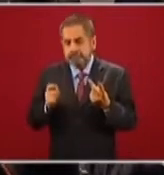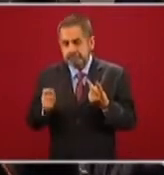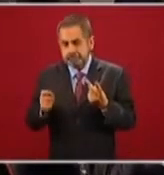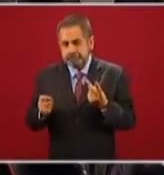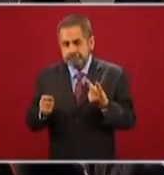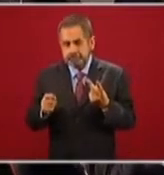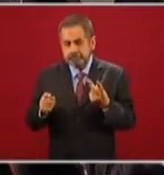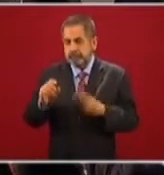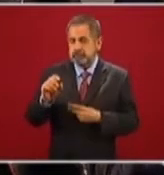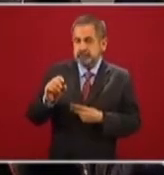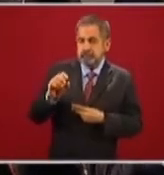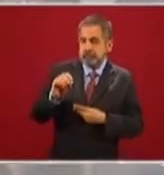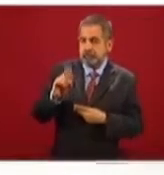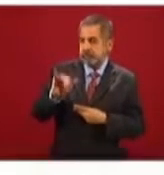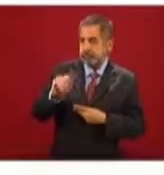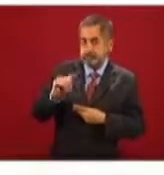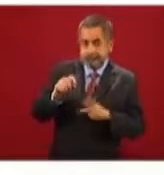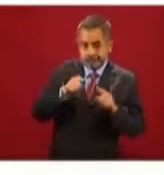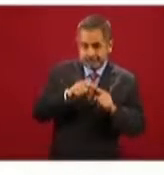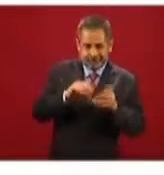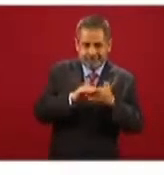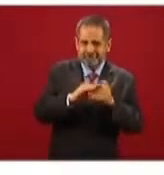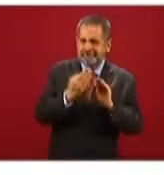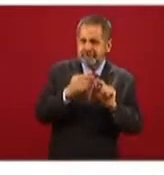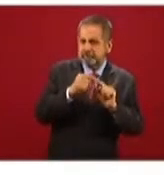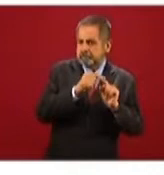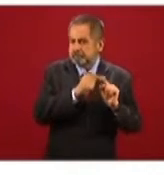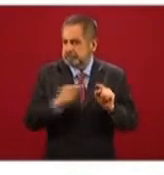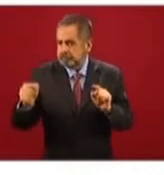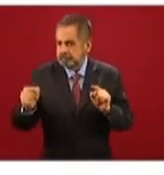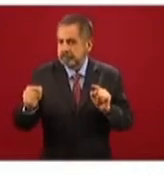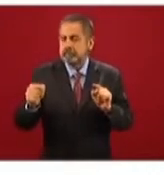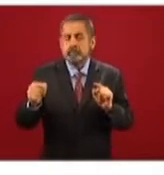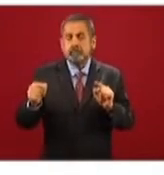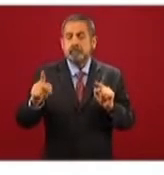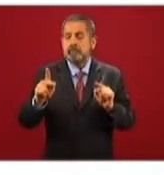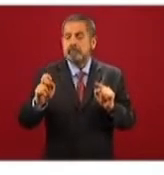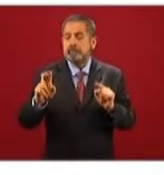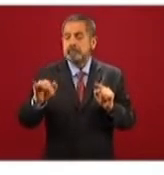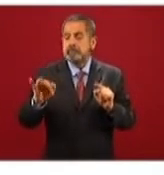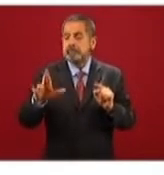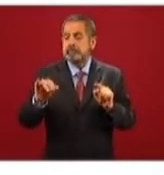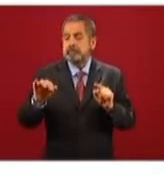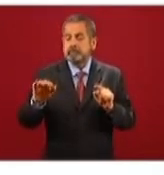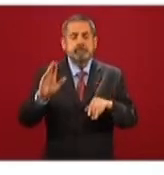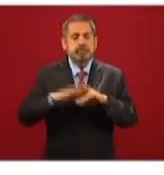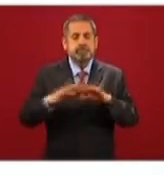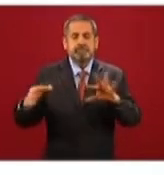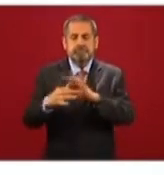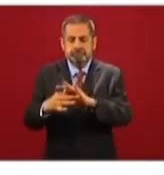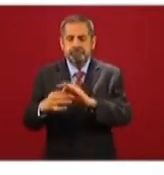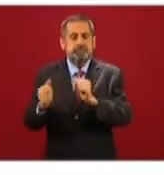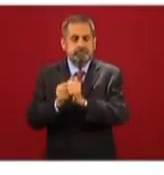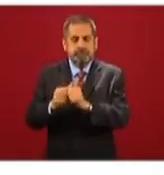la conexión oriente, que acerca lo que es el periférico oriente con la